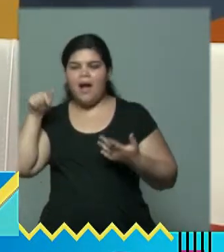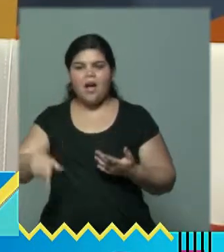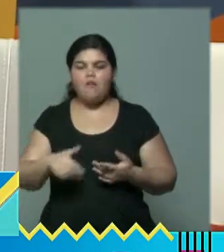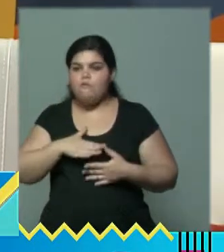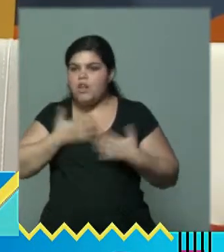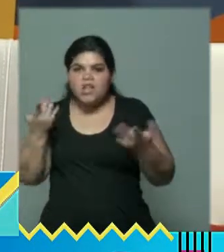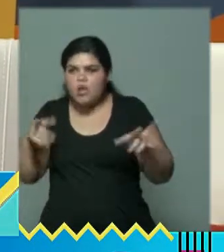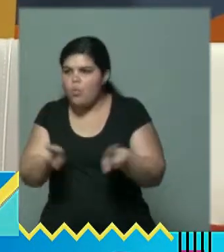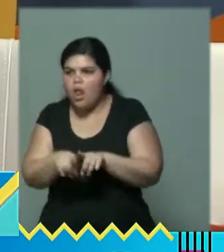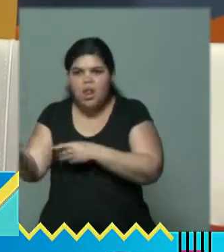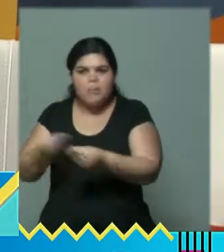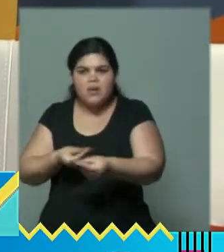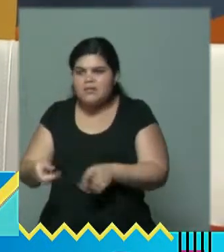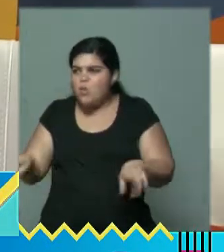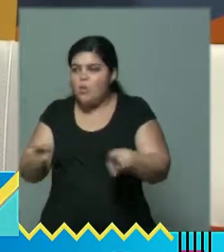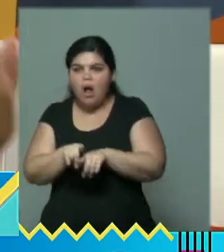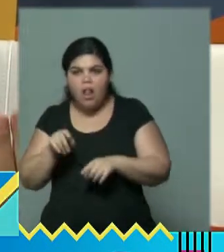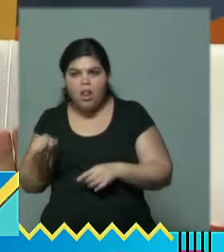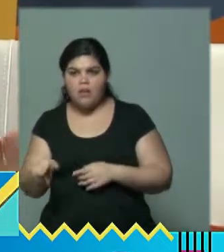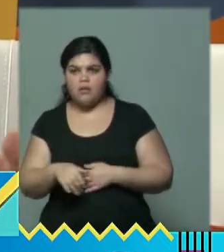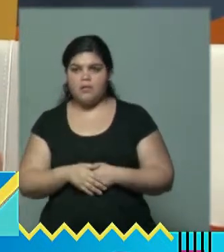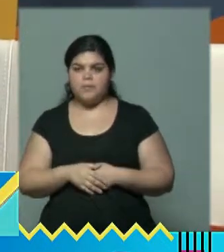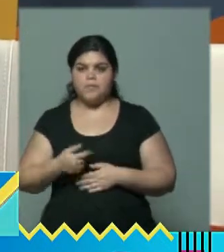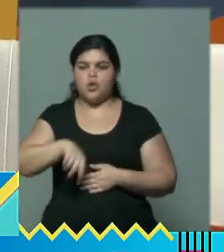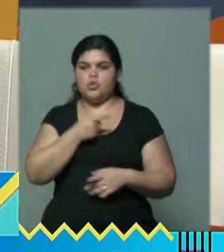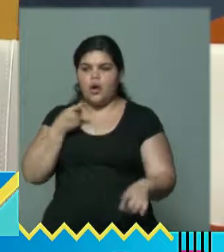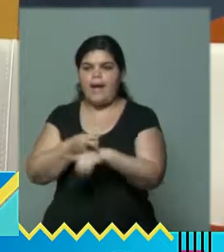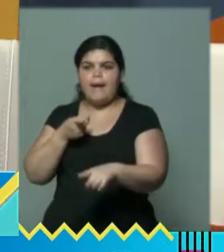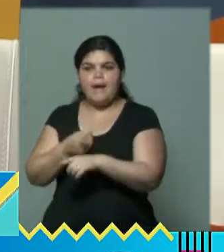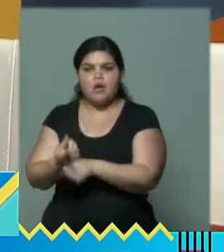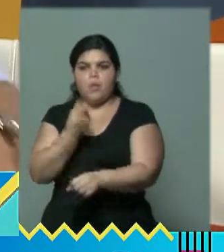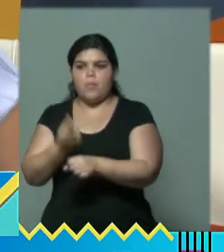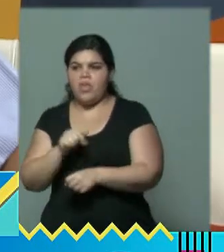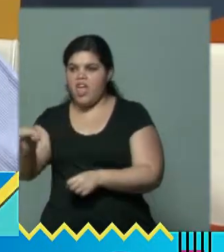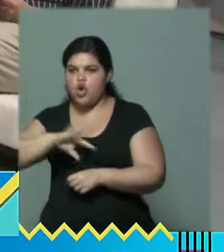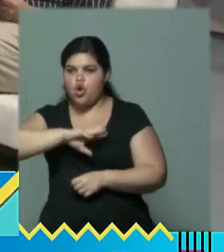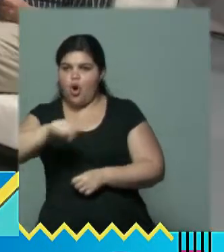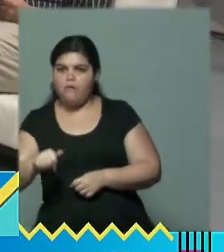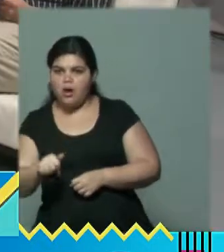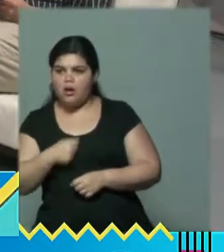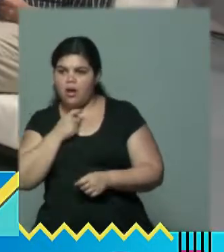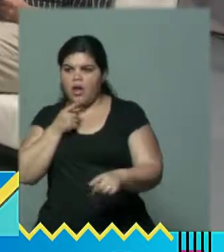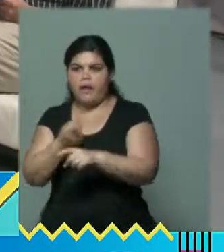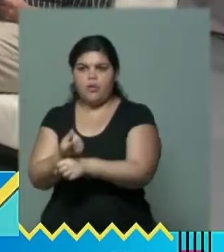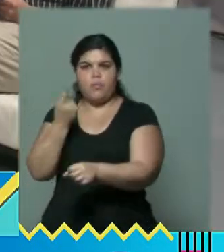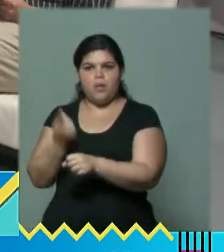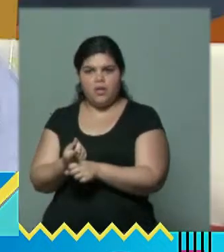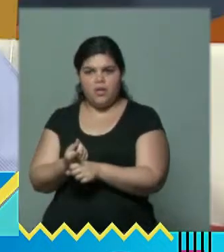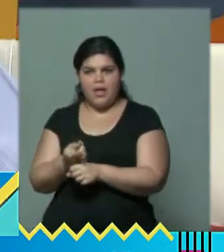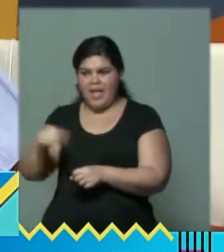felices. Ahora los usuarios no nos podemos quejar de que nos roben como nos roban. Nos roban con la calidad del producto.